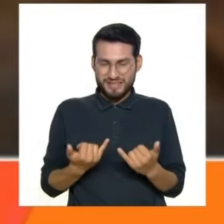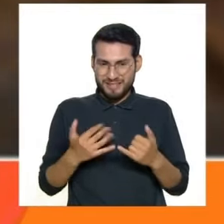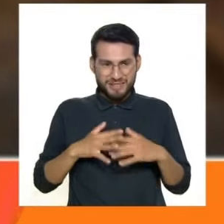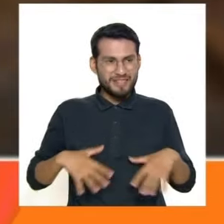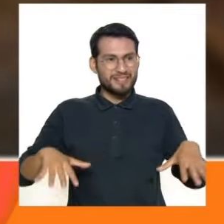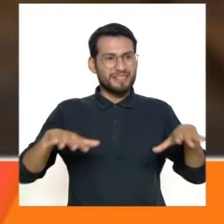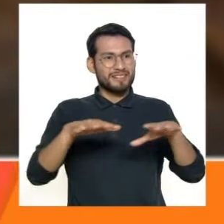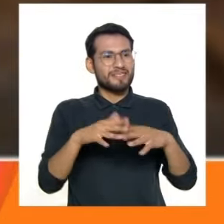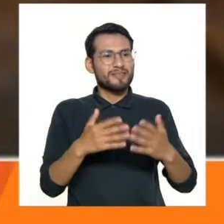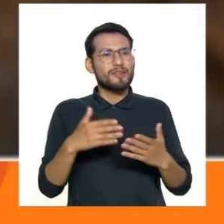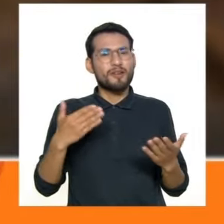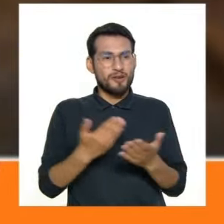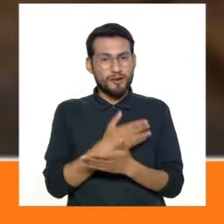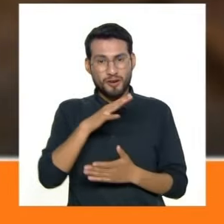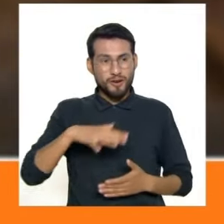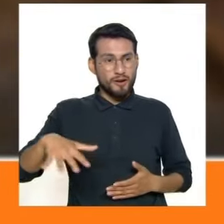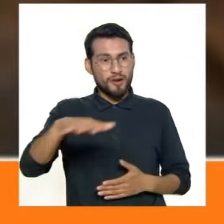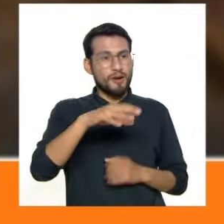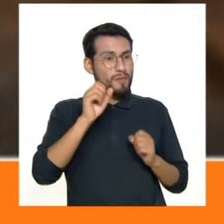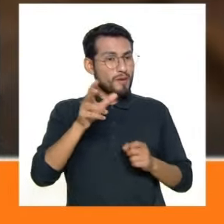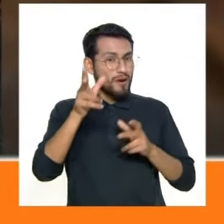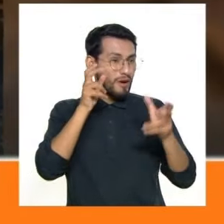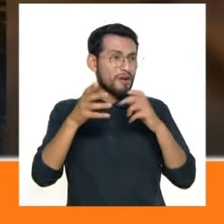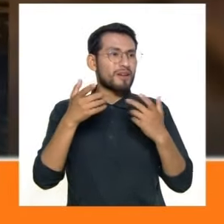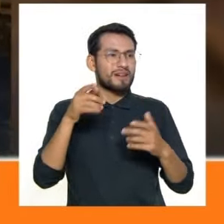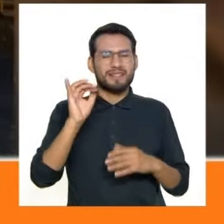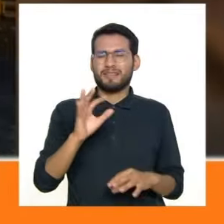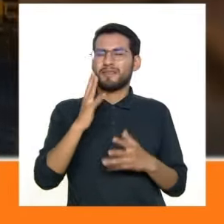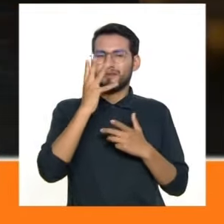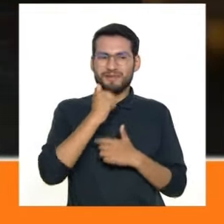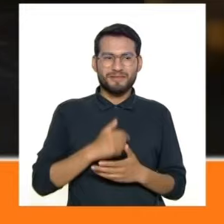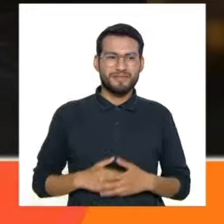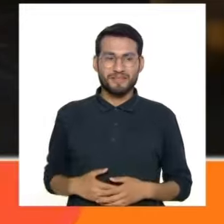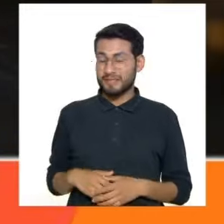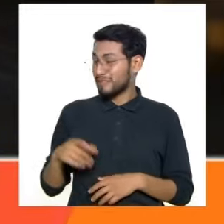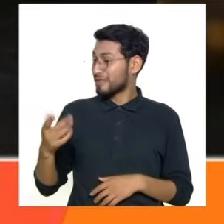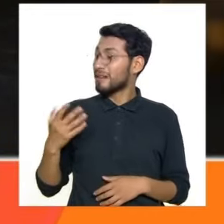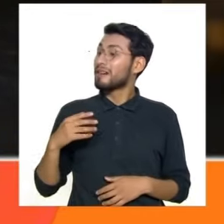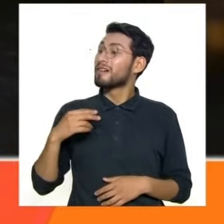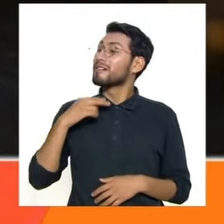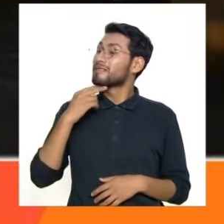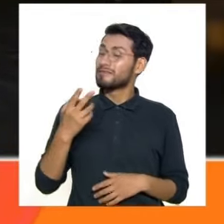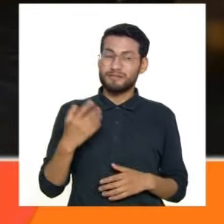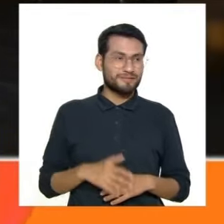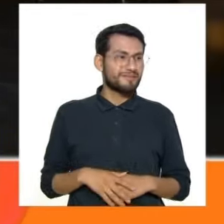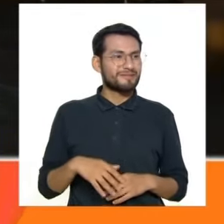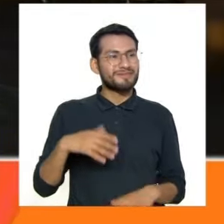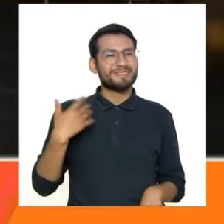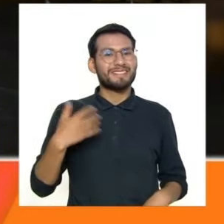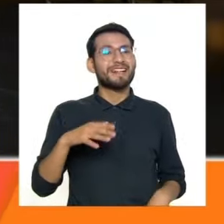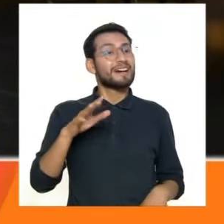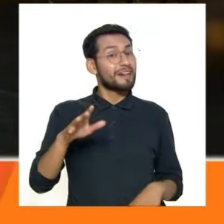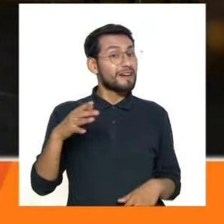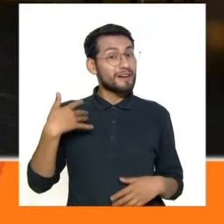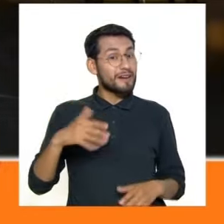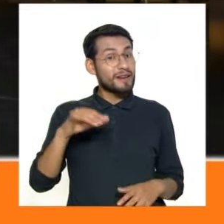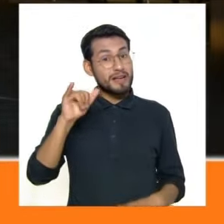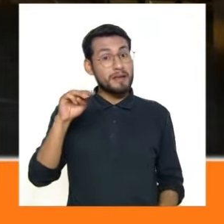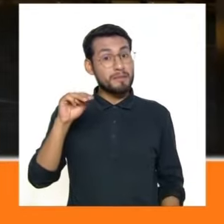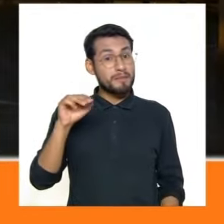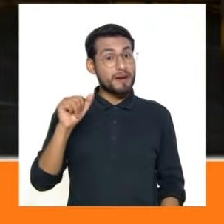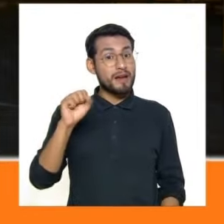que en lo que los nuevos oyentes puedan escuchar este repertorio tan bello justar Mambo no es que iba sub